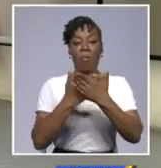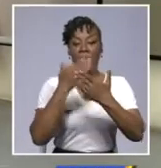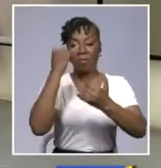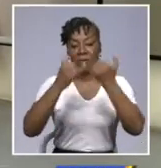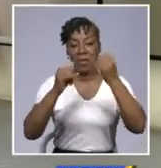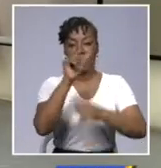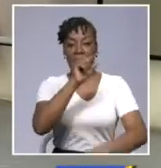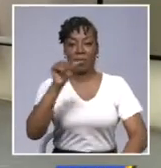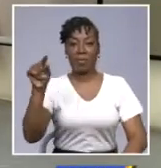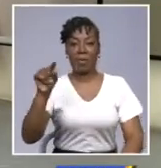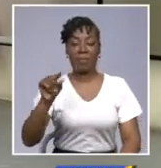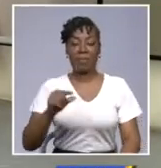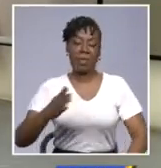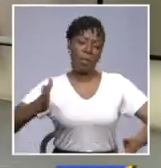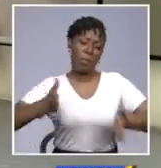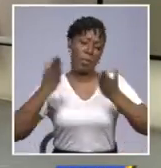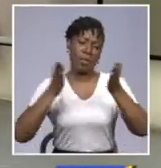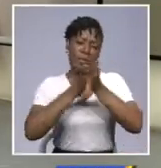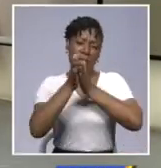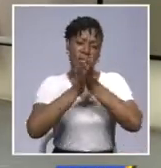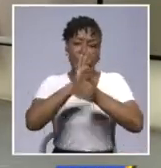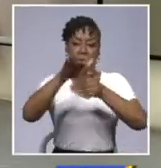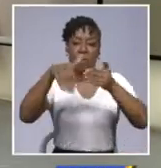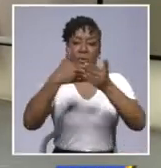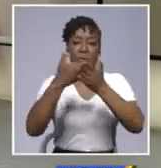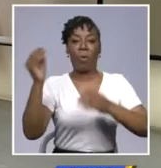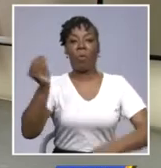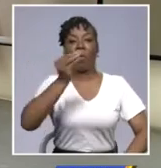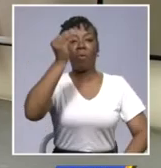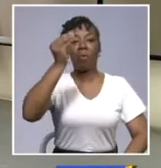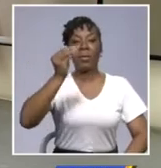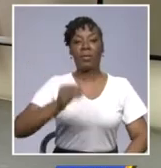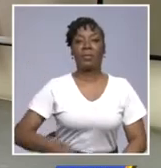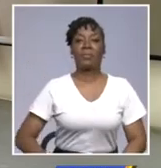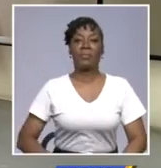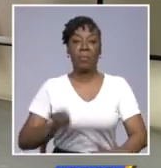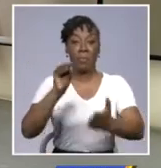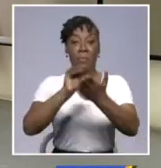motivación también para que todos esos jóvenes que nos acompañan en este momento también pongan de sí